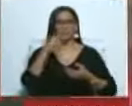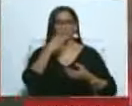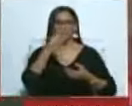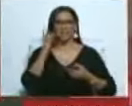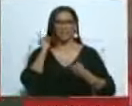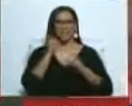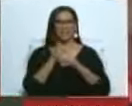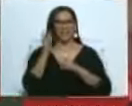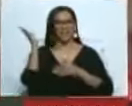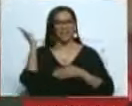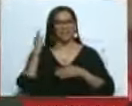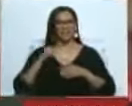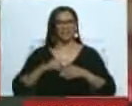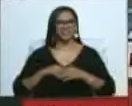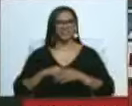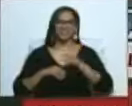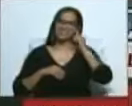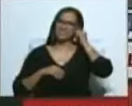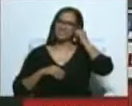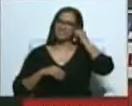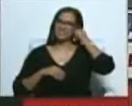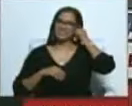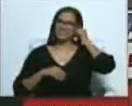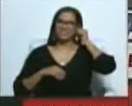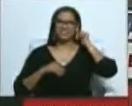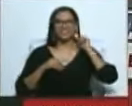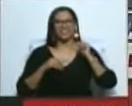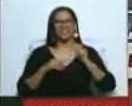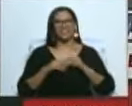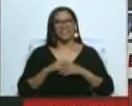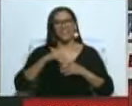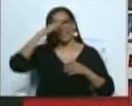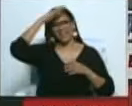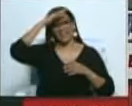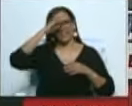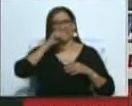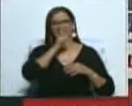aquella vez, ¿te acuerdas? En La Habana Vieja.